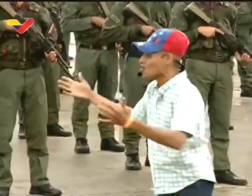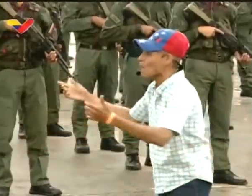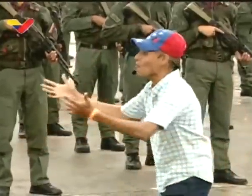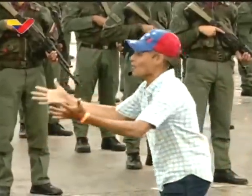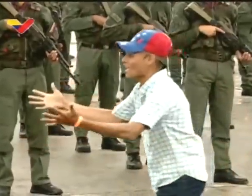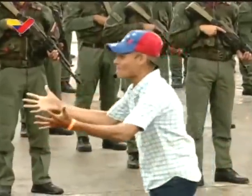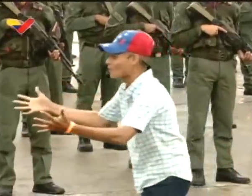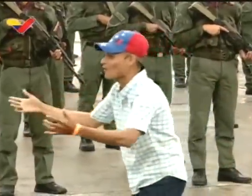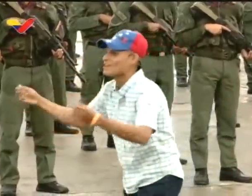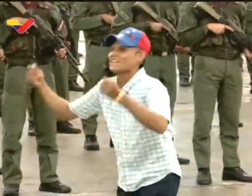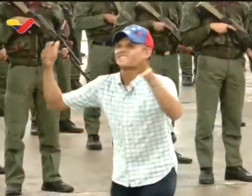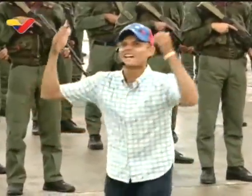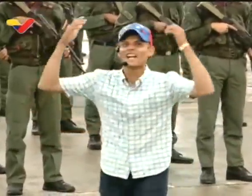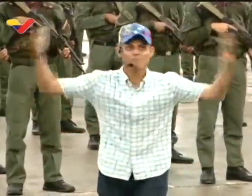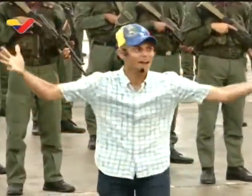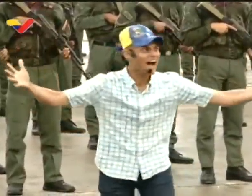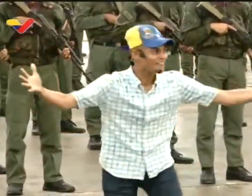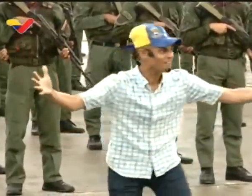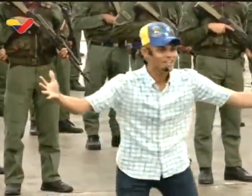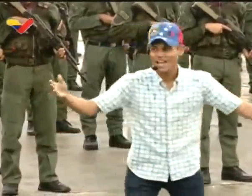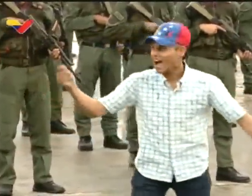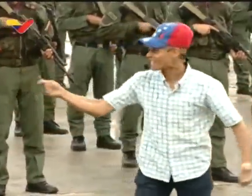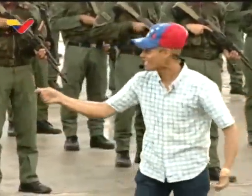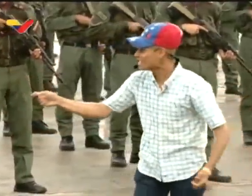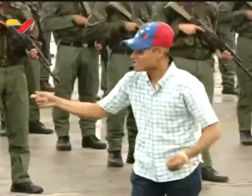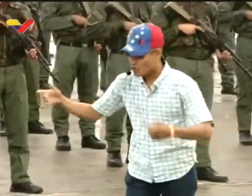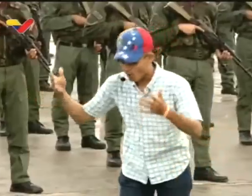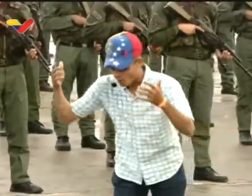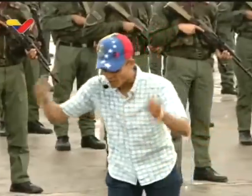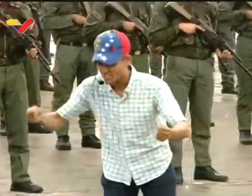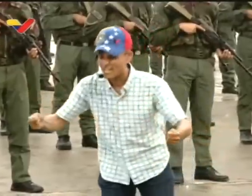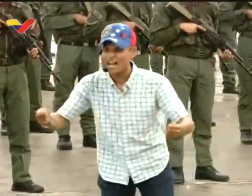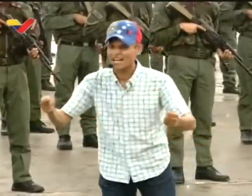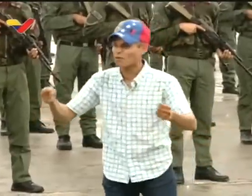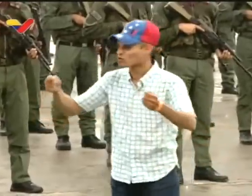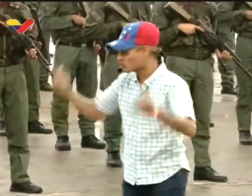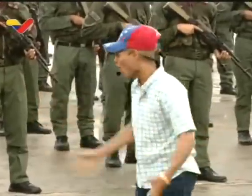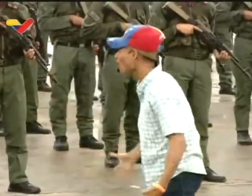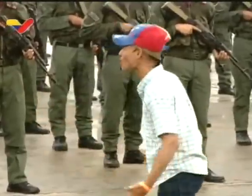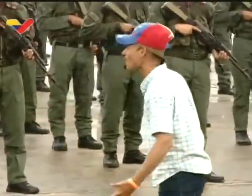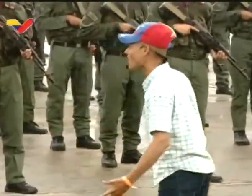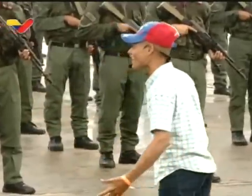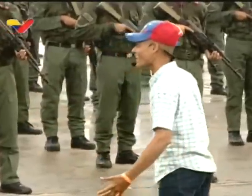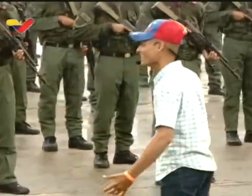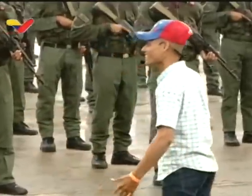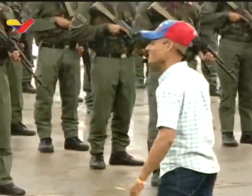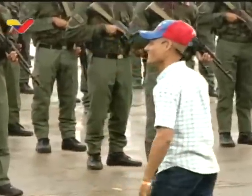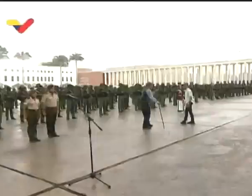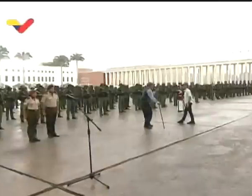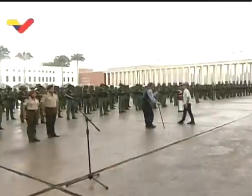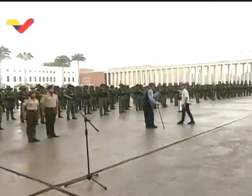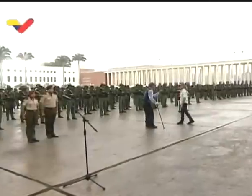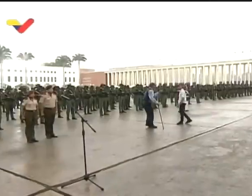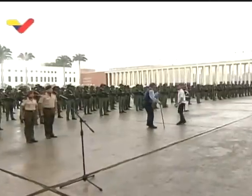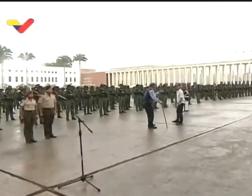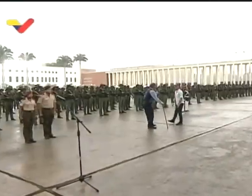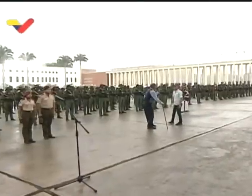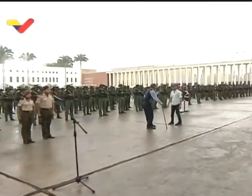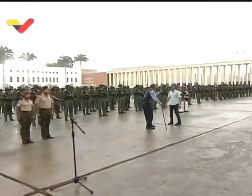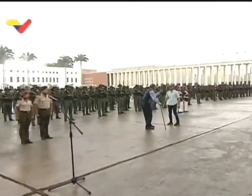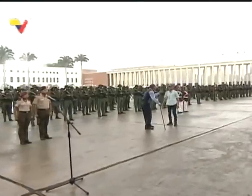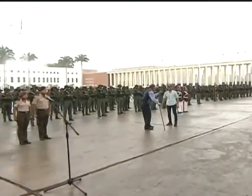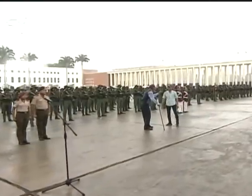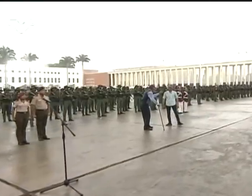patria, como, por ejemplo, echarla para adelante, así como lo exige la Revolución Bolivariana. Eso sí